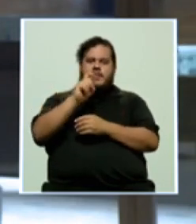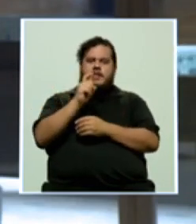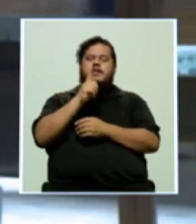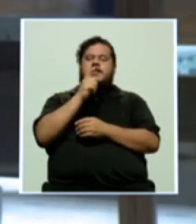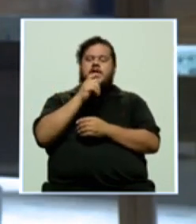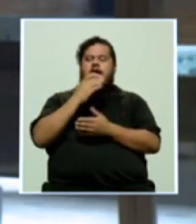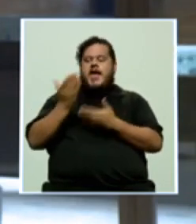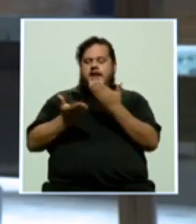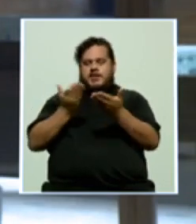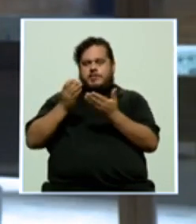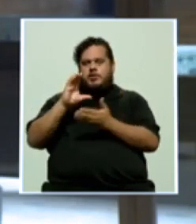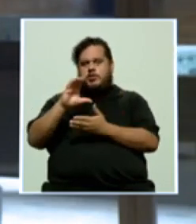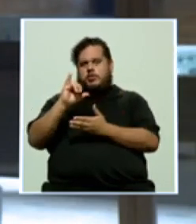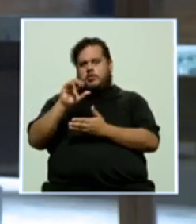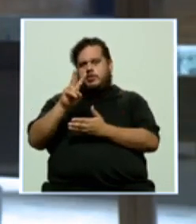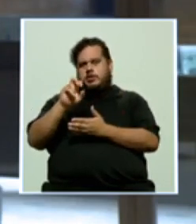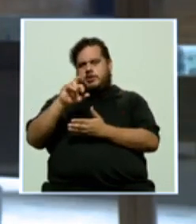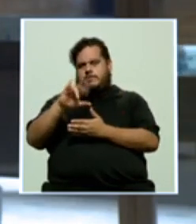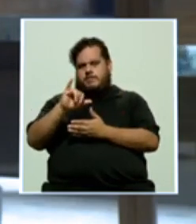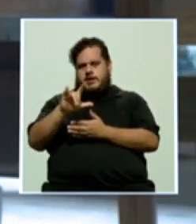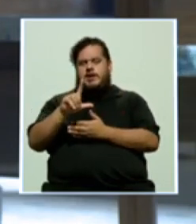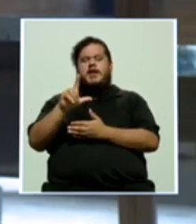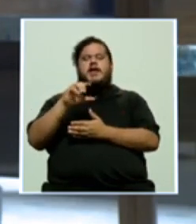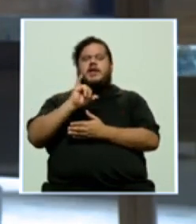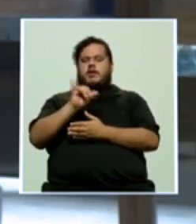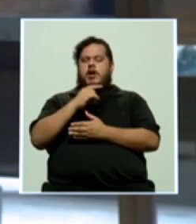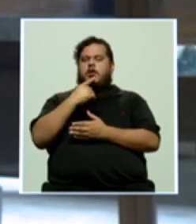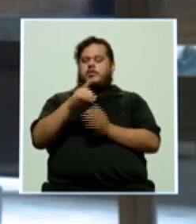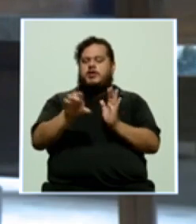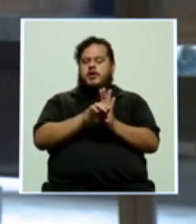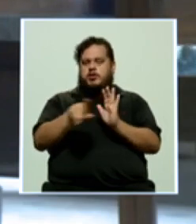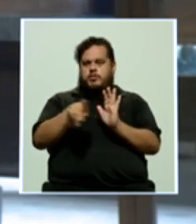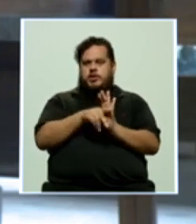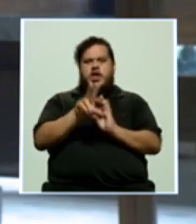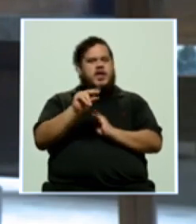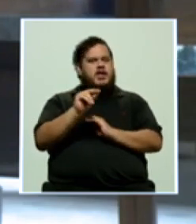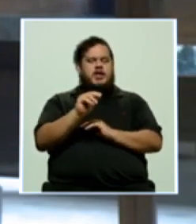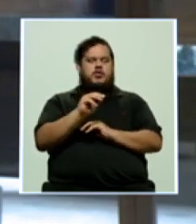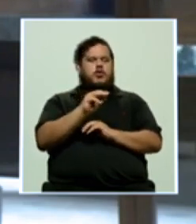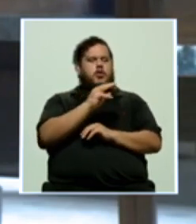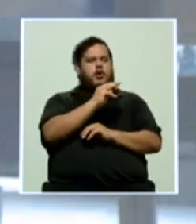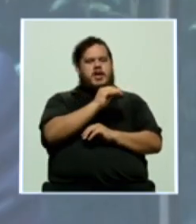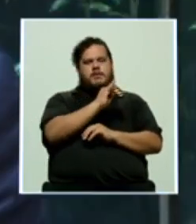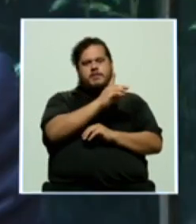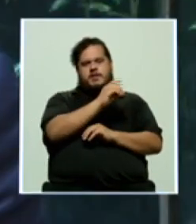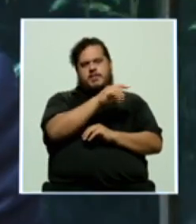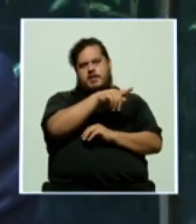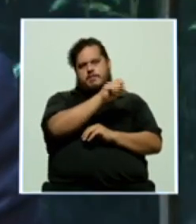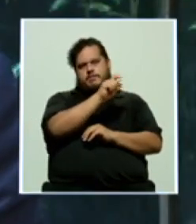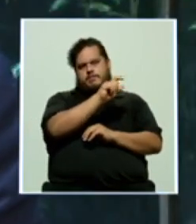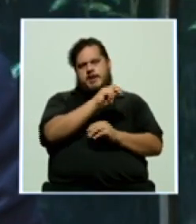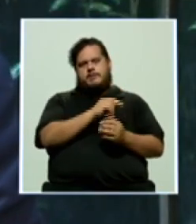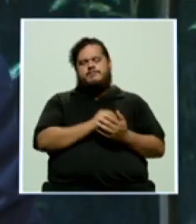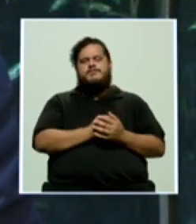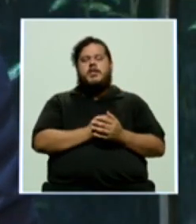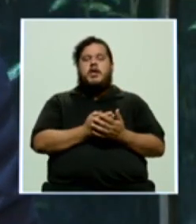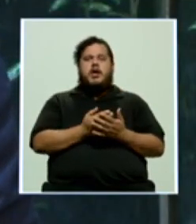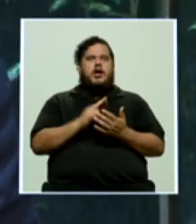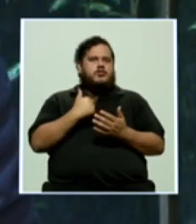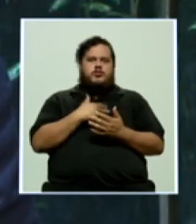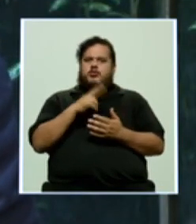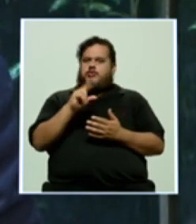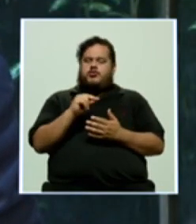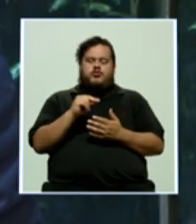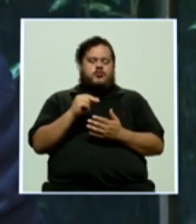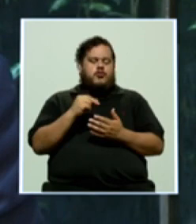servicio civil, tal como lo determina nuestra constitución política, y no el Ministerio de Planificación. Realmente no llegamos a ningún